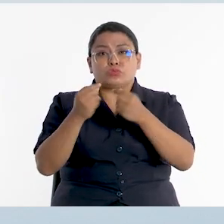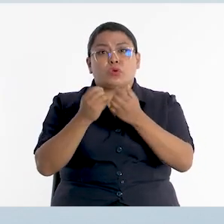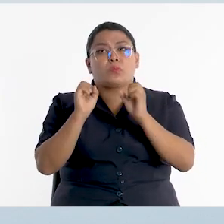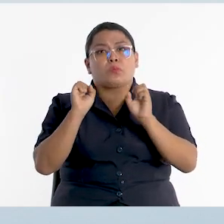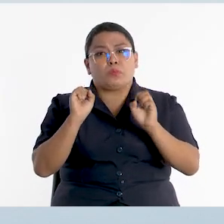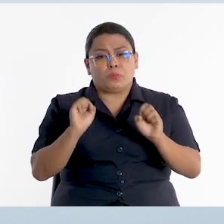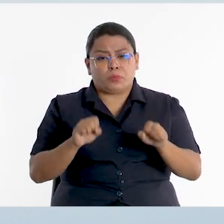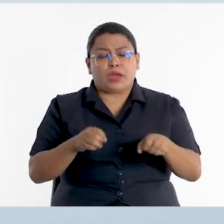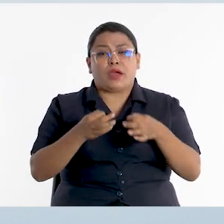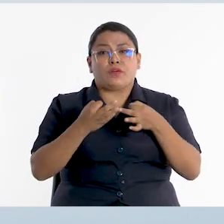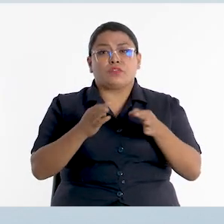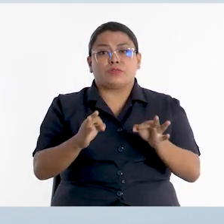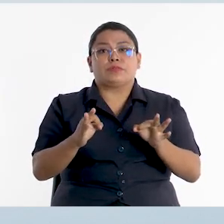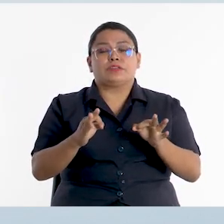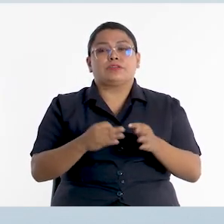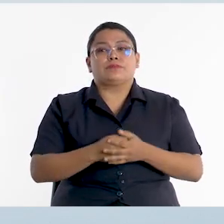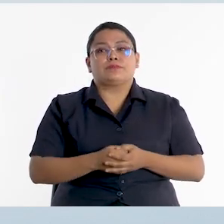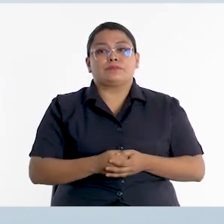que podemos formar.